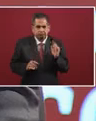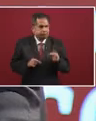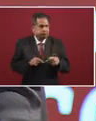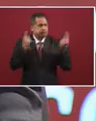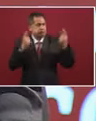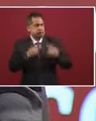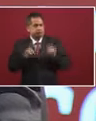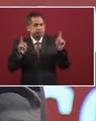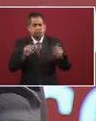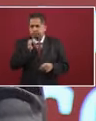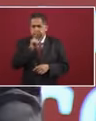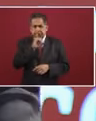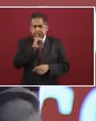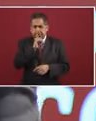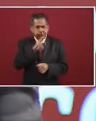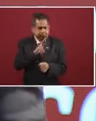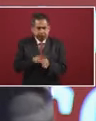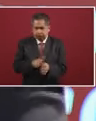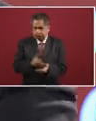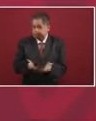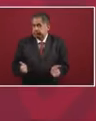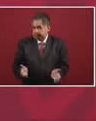relevante hasta el día de hoy.